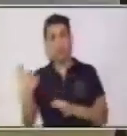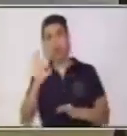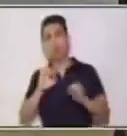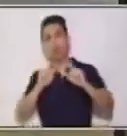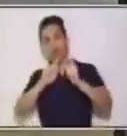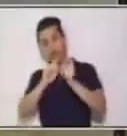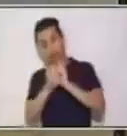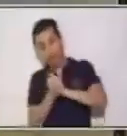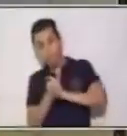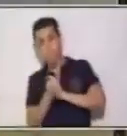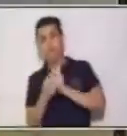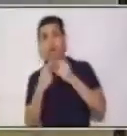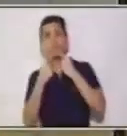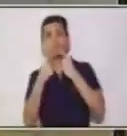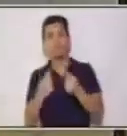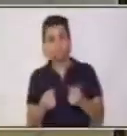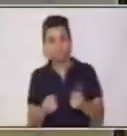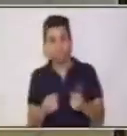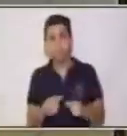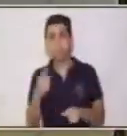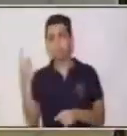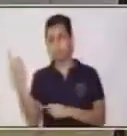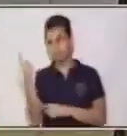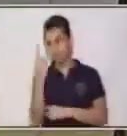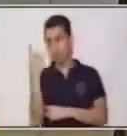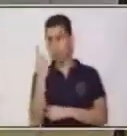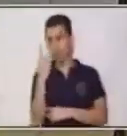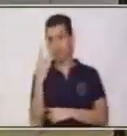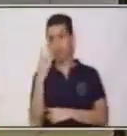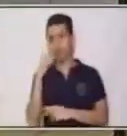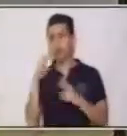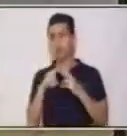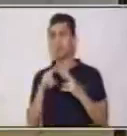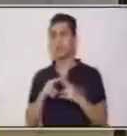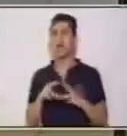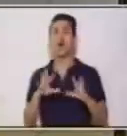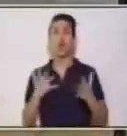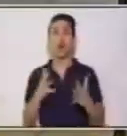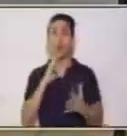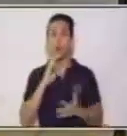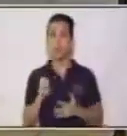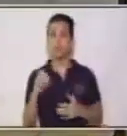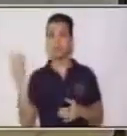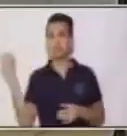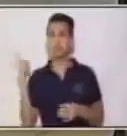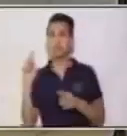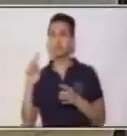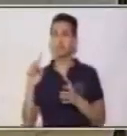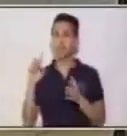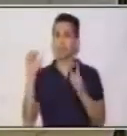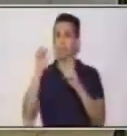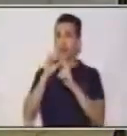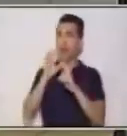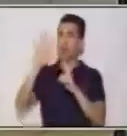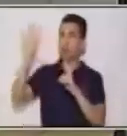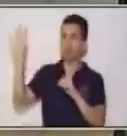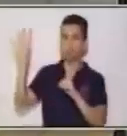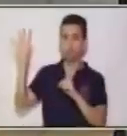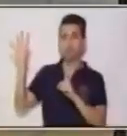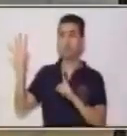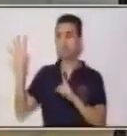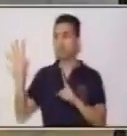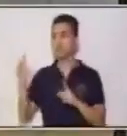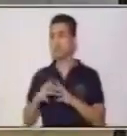es importante que conozcamos a qué se le llama un extranjerismo y el origen de estos. Pues los